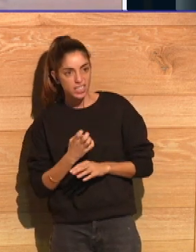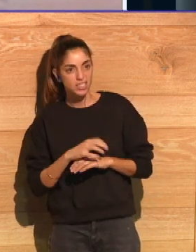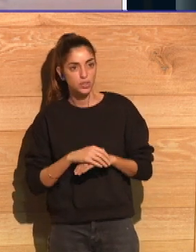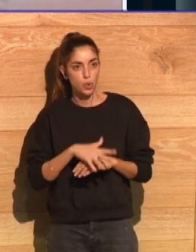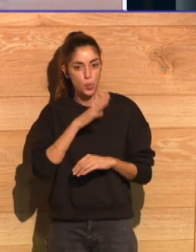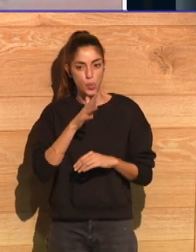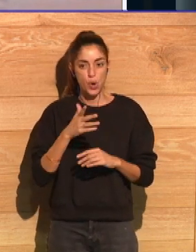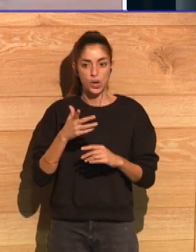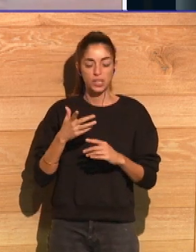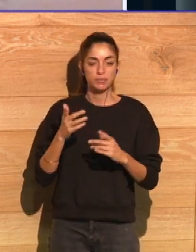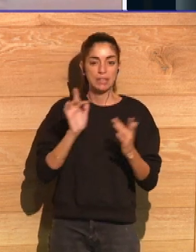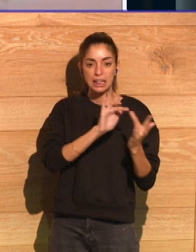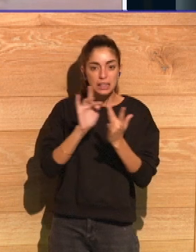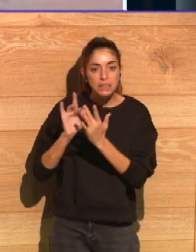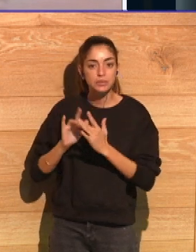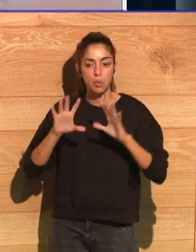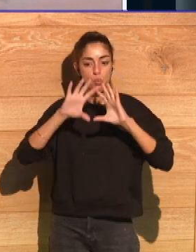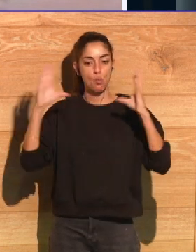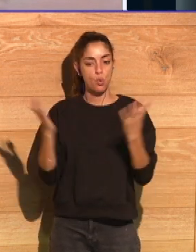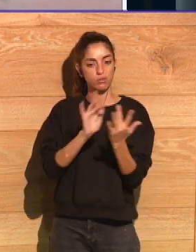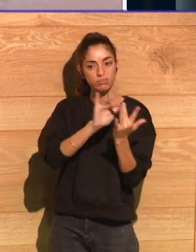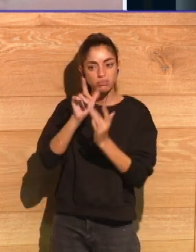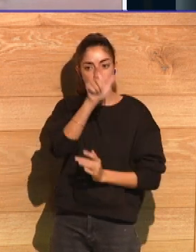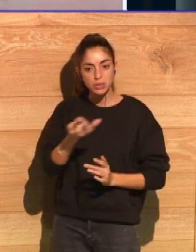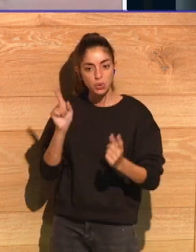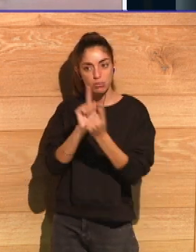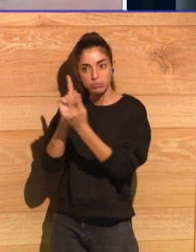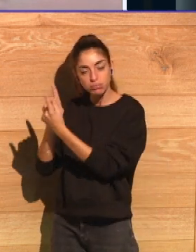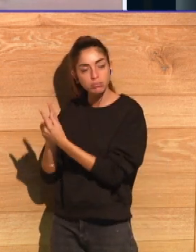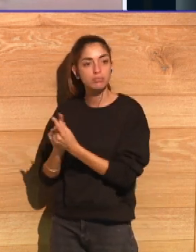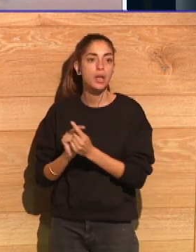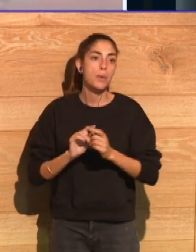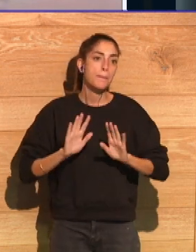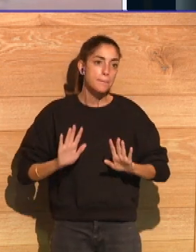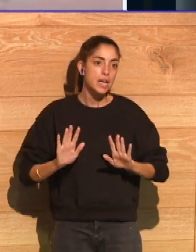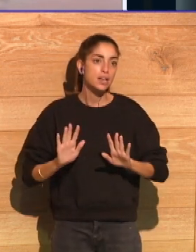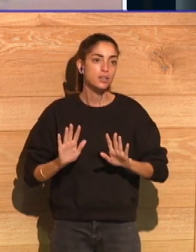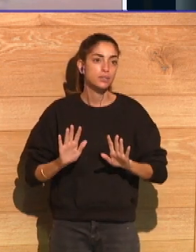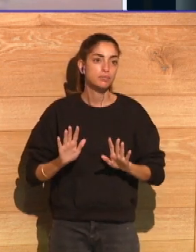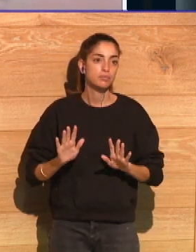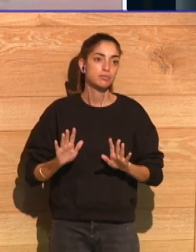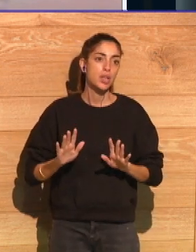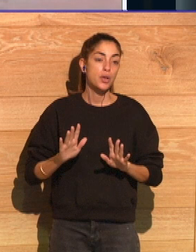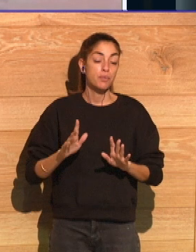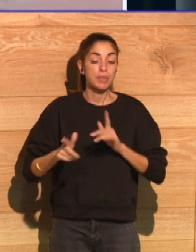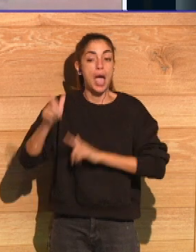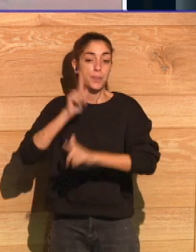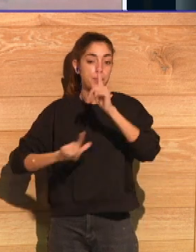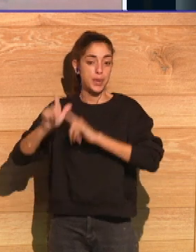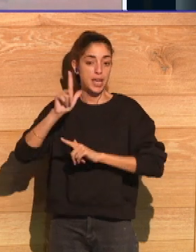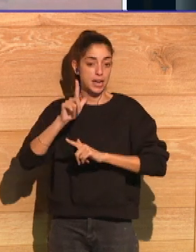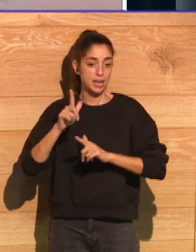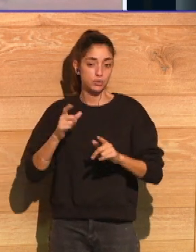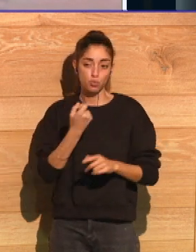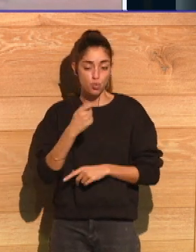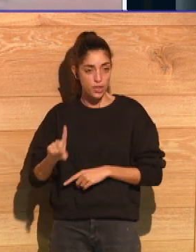no poder interaccionar en el mundo personalmente con la gente, pero bueno, al menos no hay que viajar. Yo estoy encantada de no